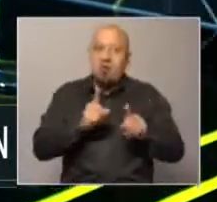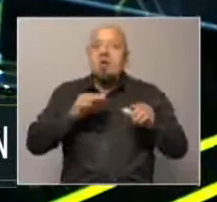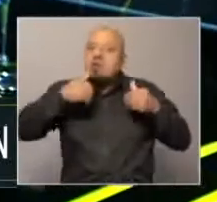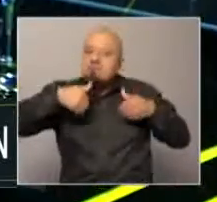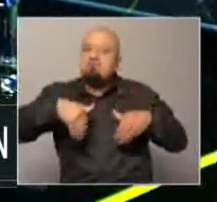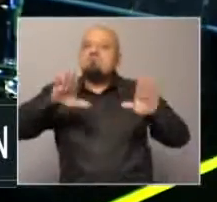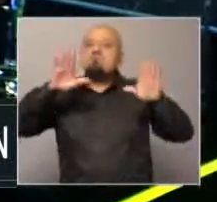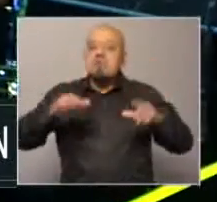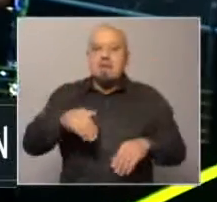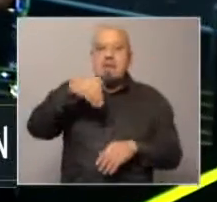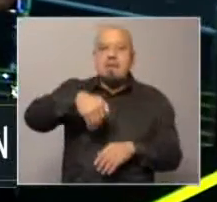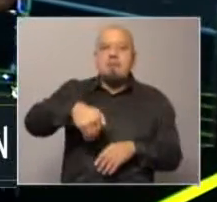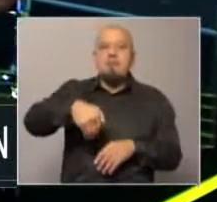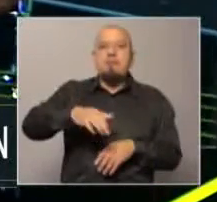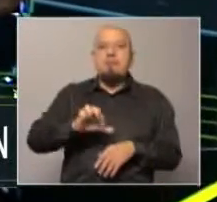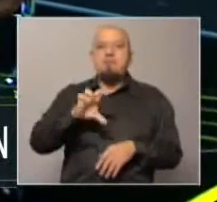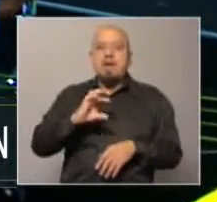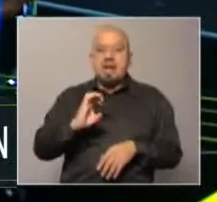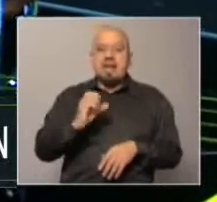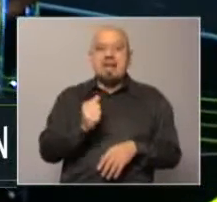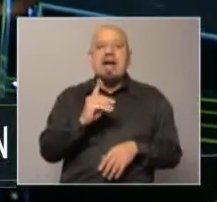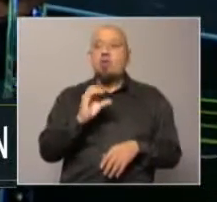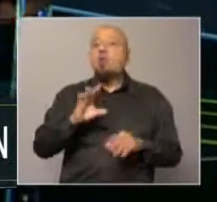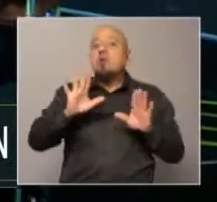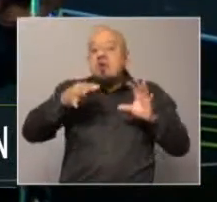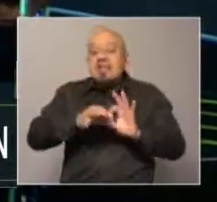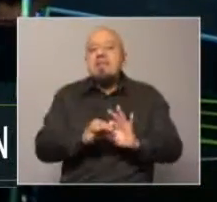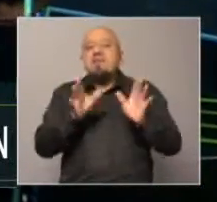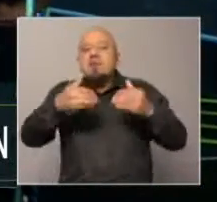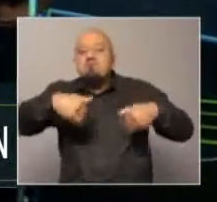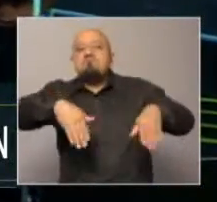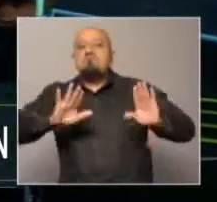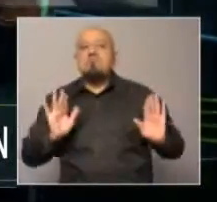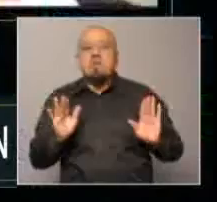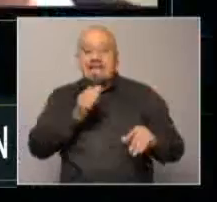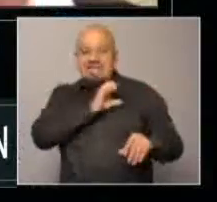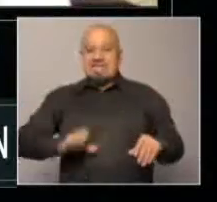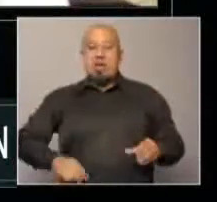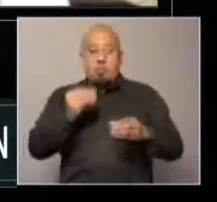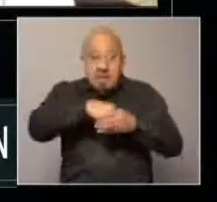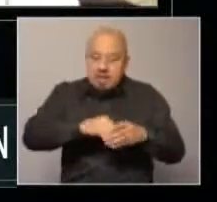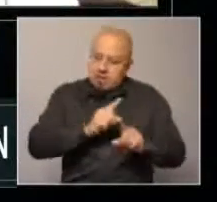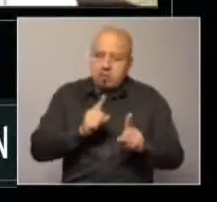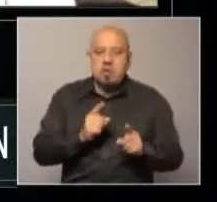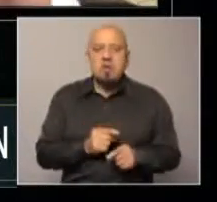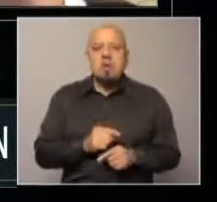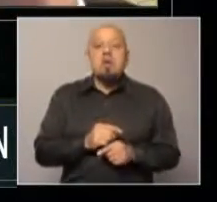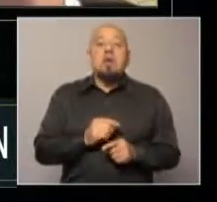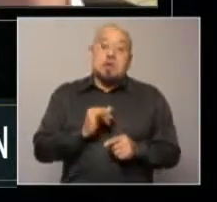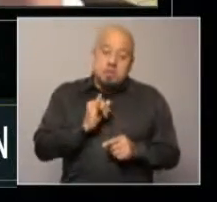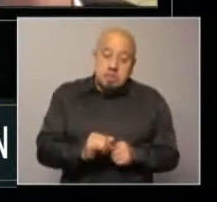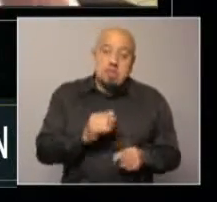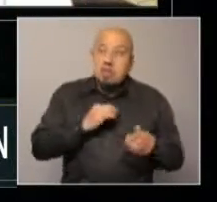Efectivamente, o sea, acá... ahora, ojo con eso, porque... Efectivamente, yo creo que había una lectura